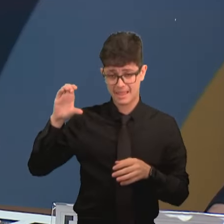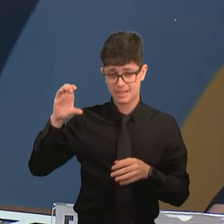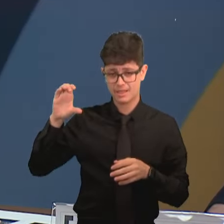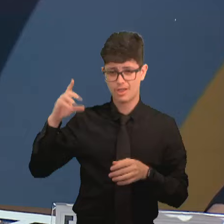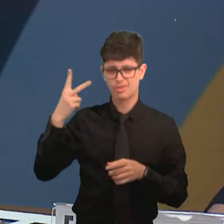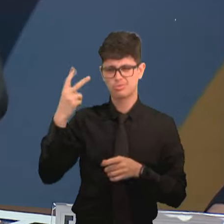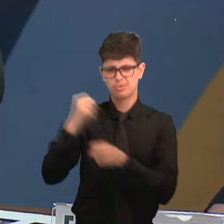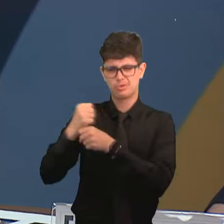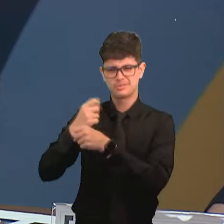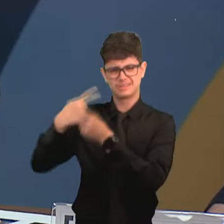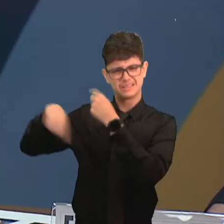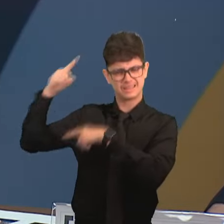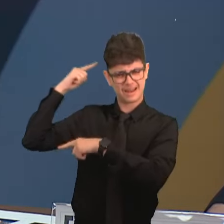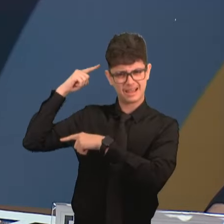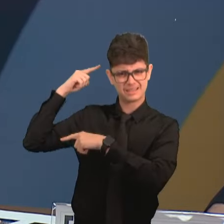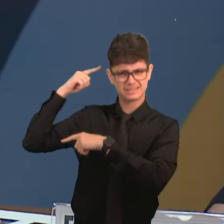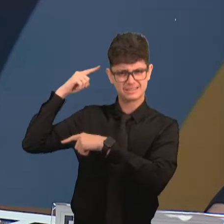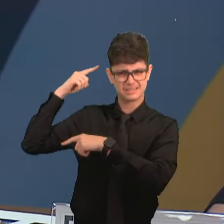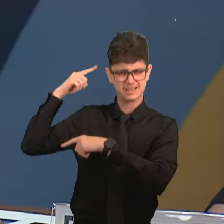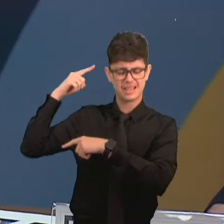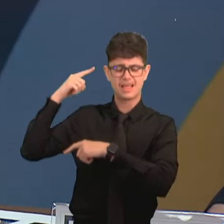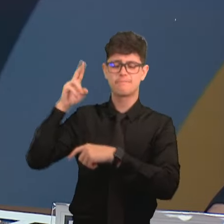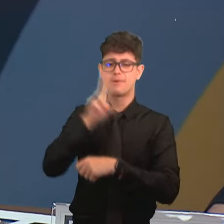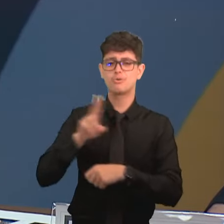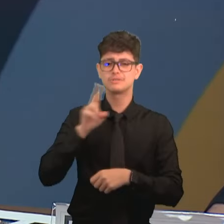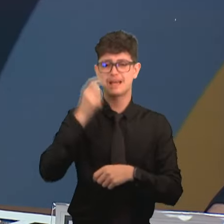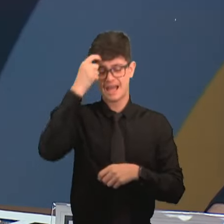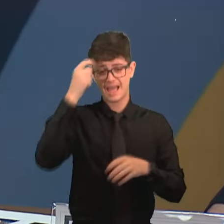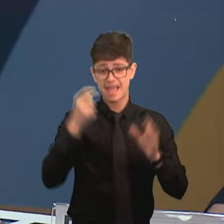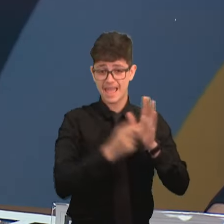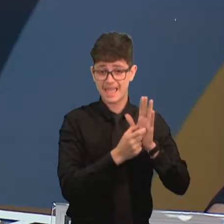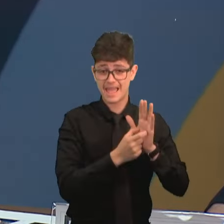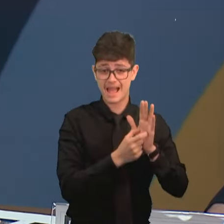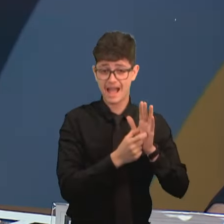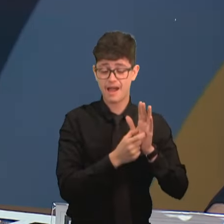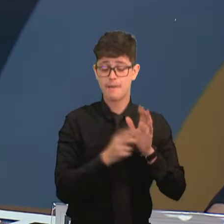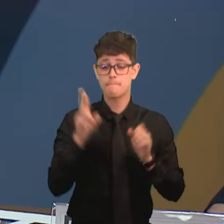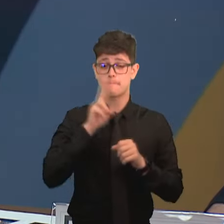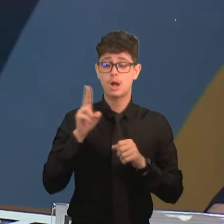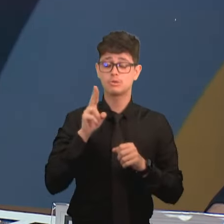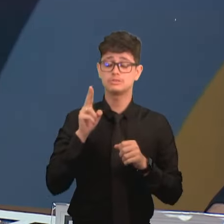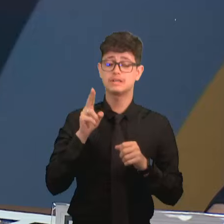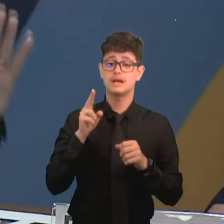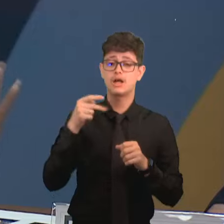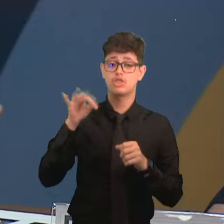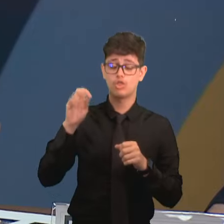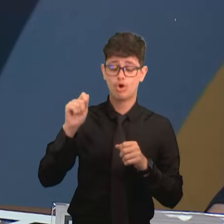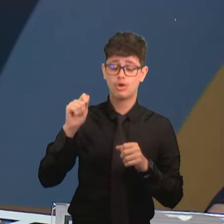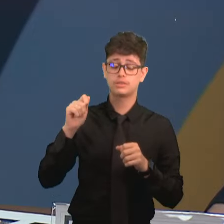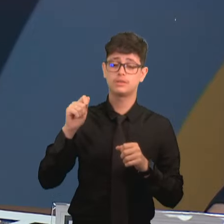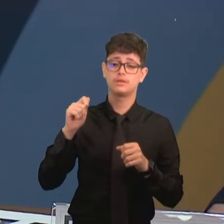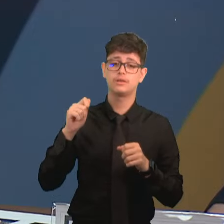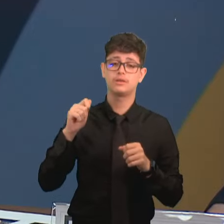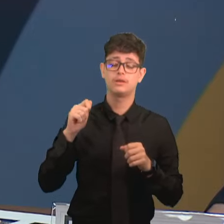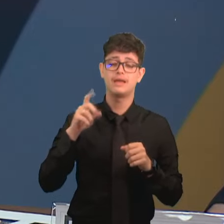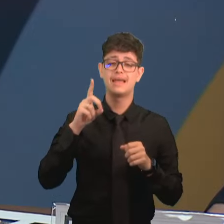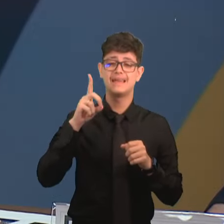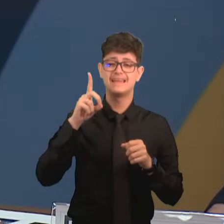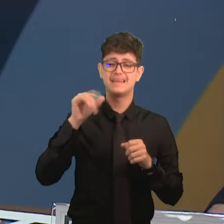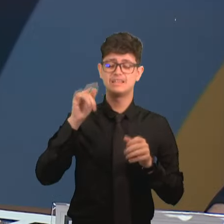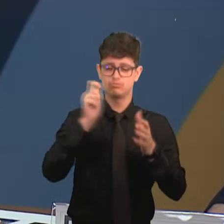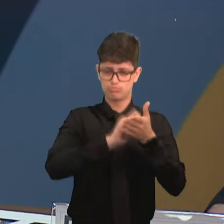anunció 2 años atrás la intención de usar IA para dar nota en la redacción del